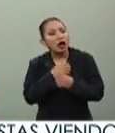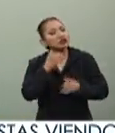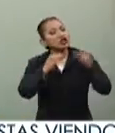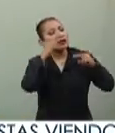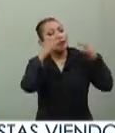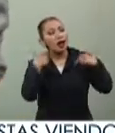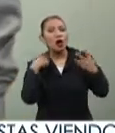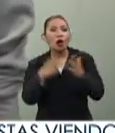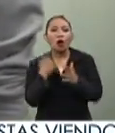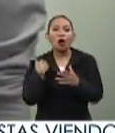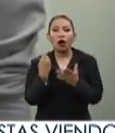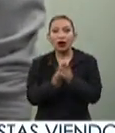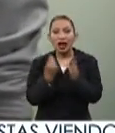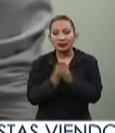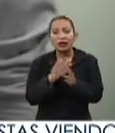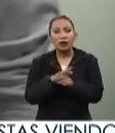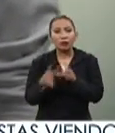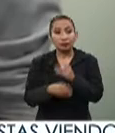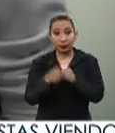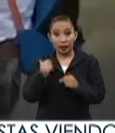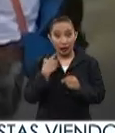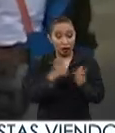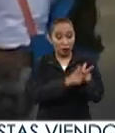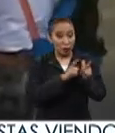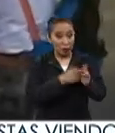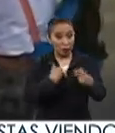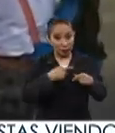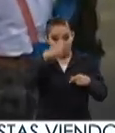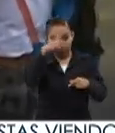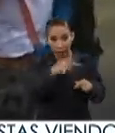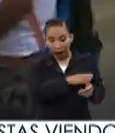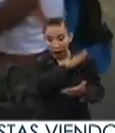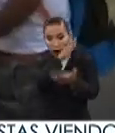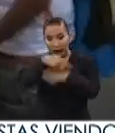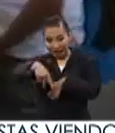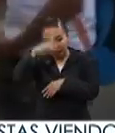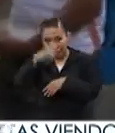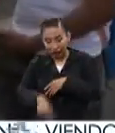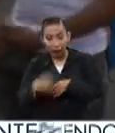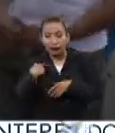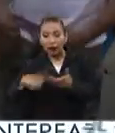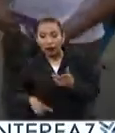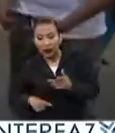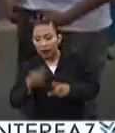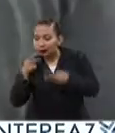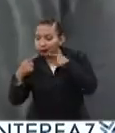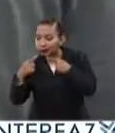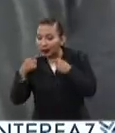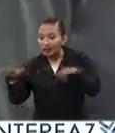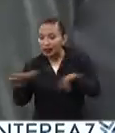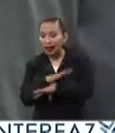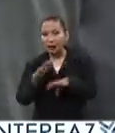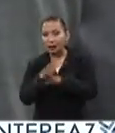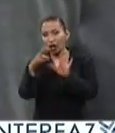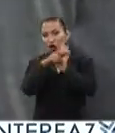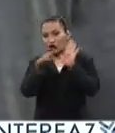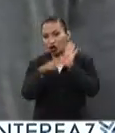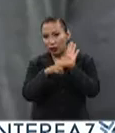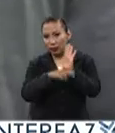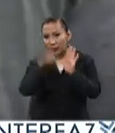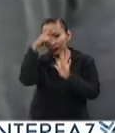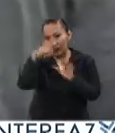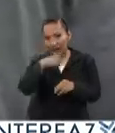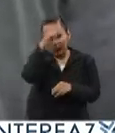revalidar estudios. La ola de mexicanos retornados impulsó a las autoridades de nuestro país a realizar cambios en la normatividad